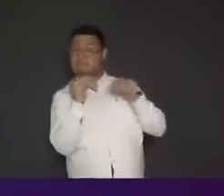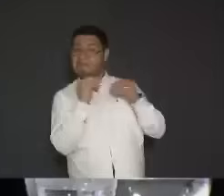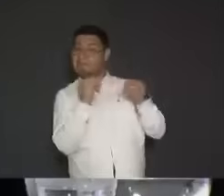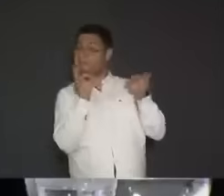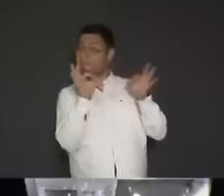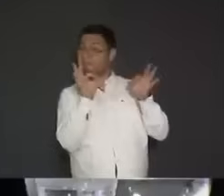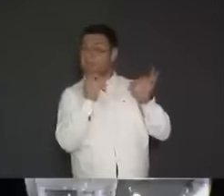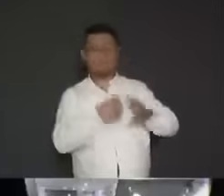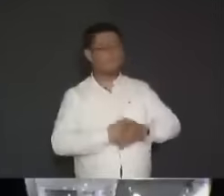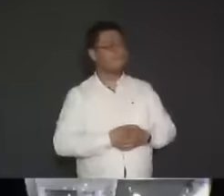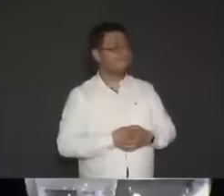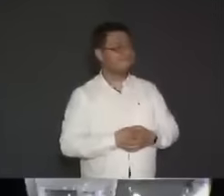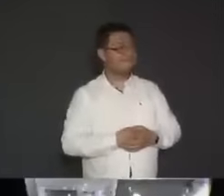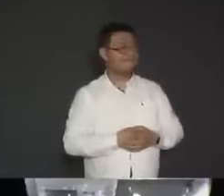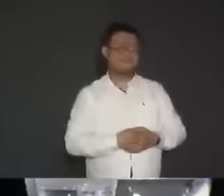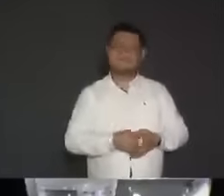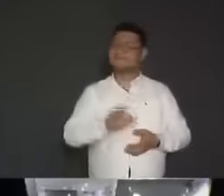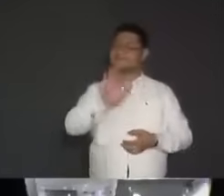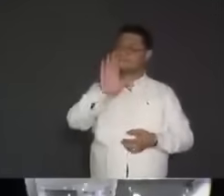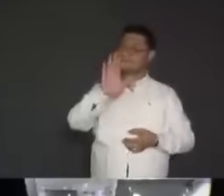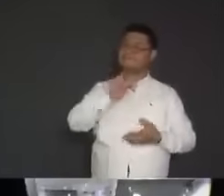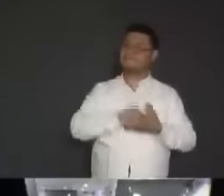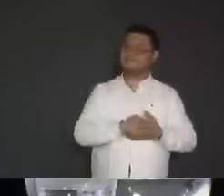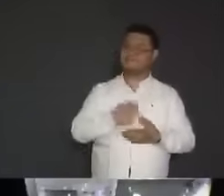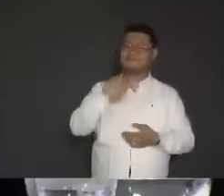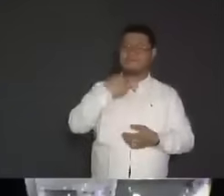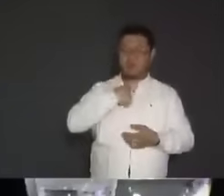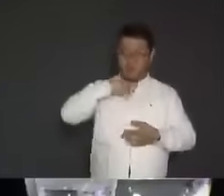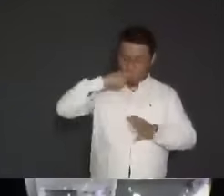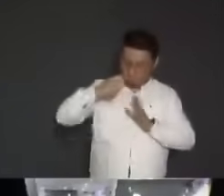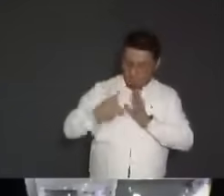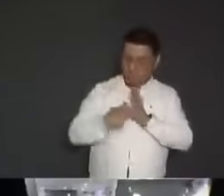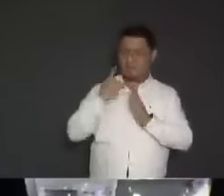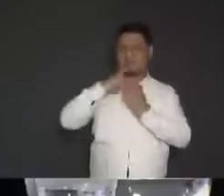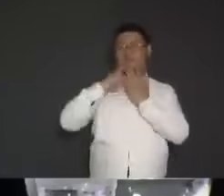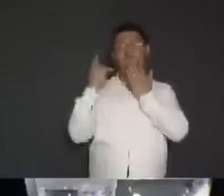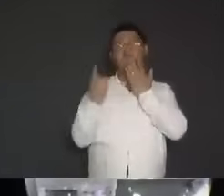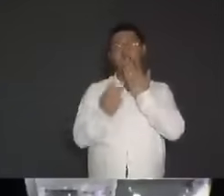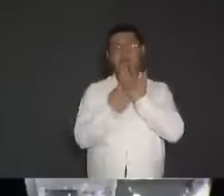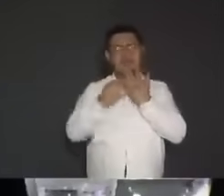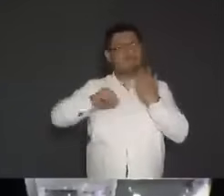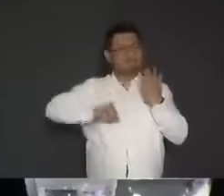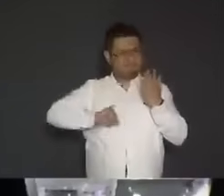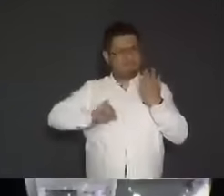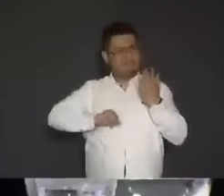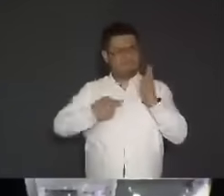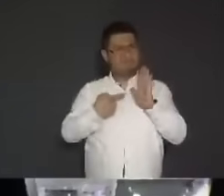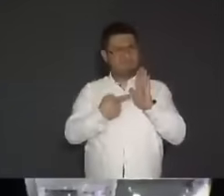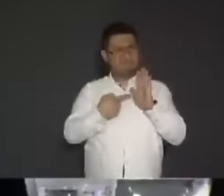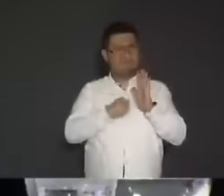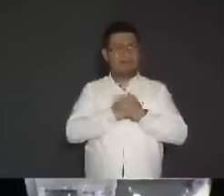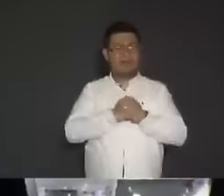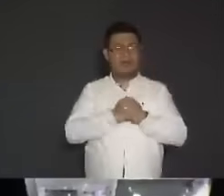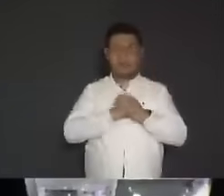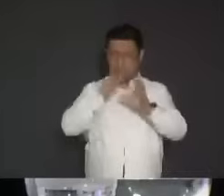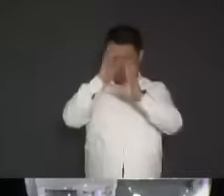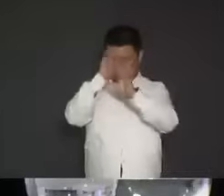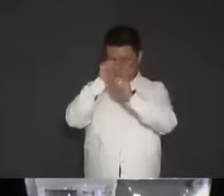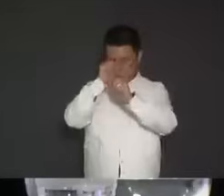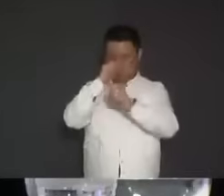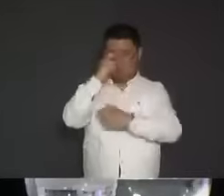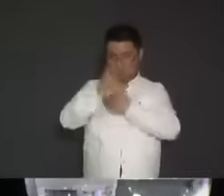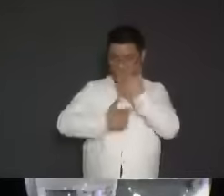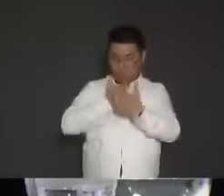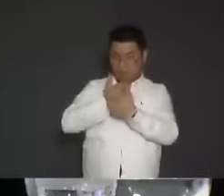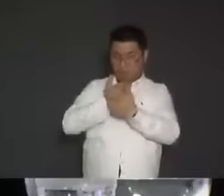yo vuelvo a mis propuestas, es lo que nos interesa. Un acuerdo económico entre el